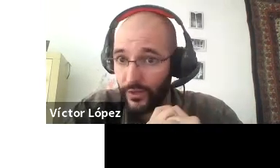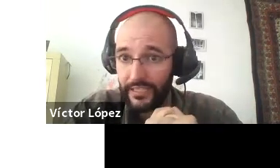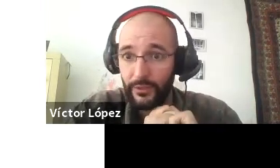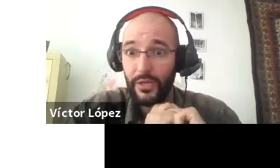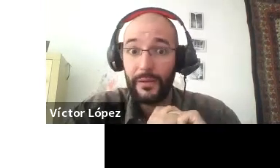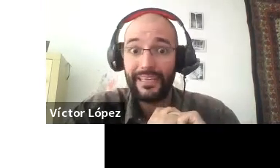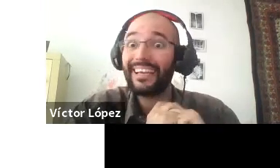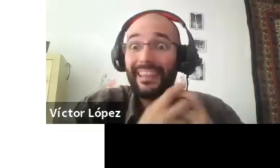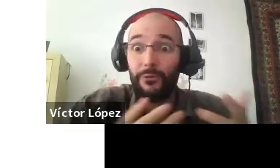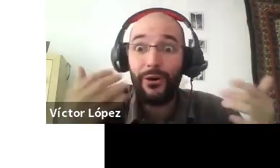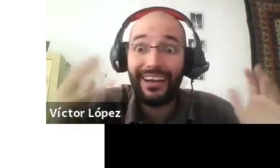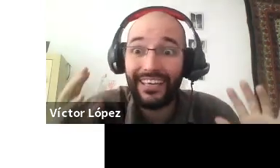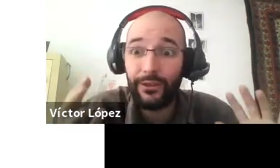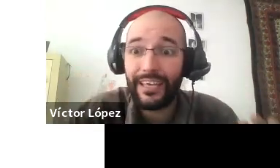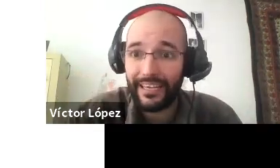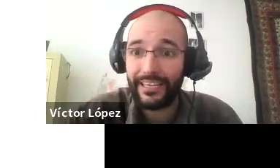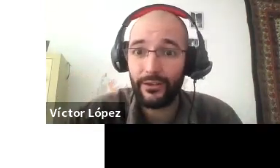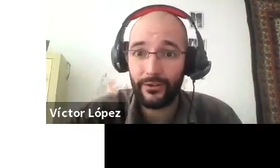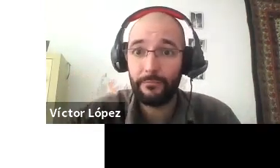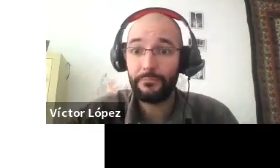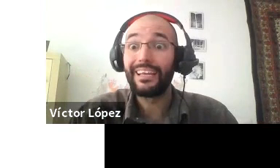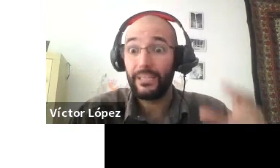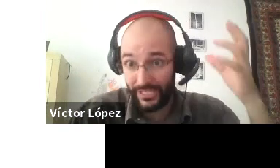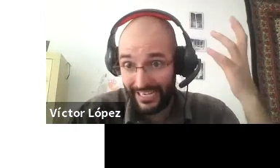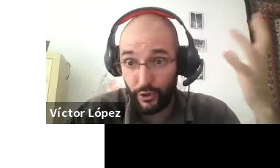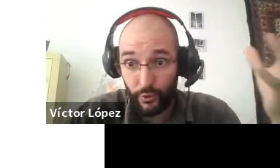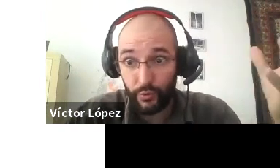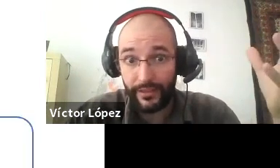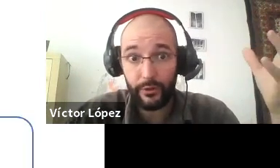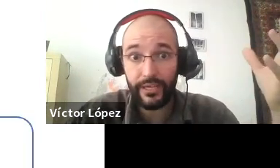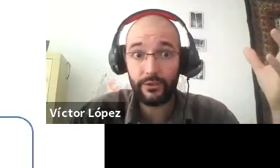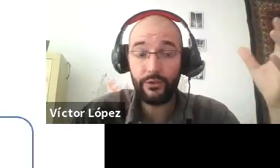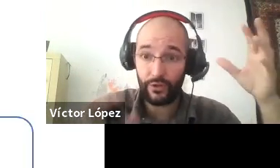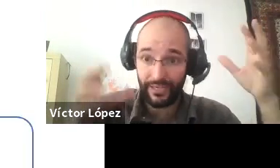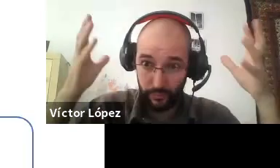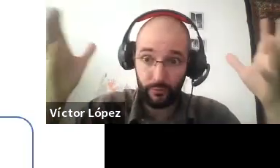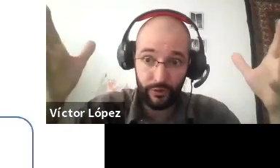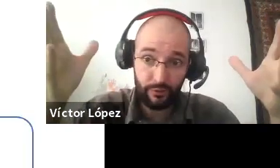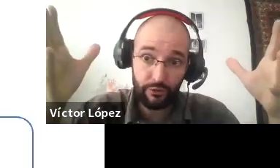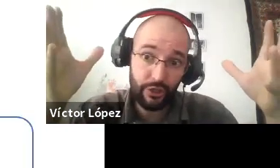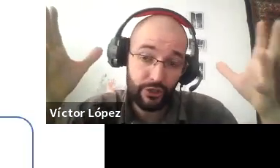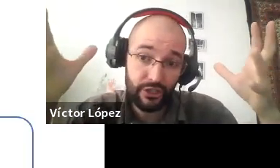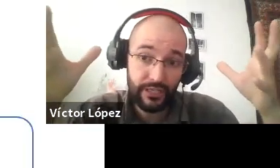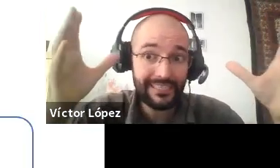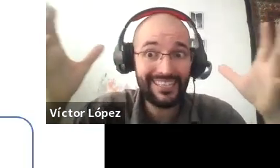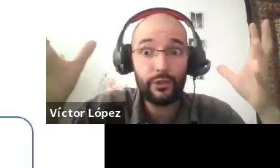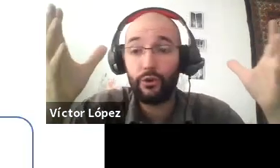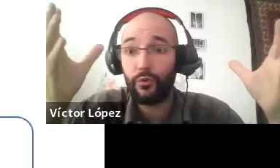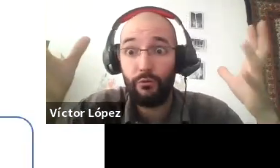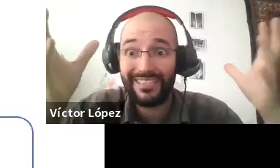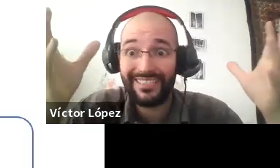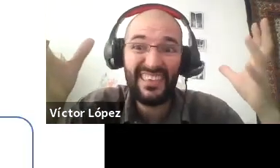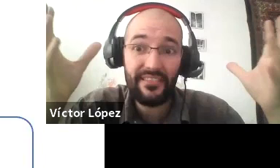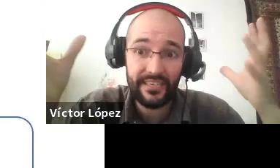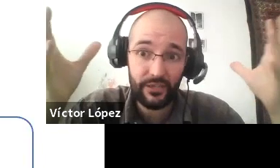centros educativos y que cada uno ha elegido el que ha querido, ¿no? Entonces, la estructura del proyecto, lo que les proponemos a los chicos y chicas es en